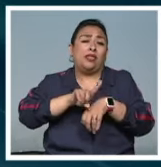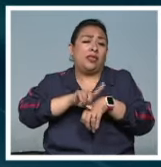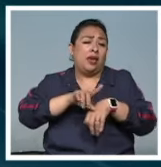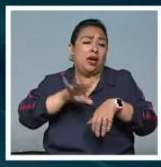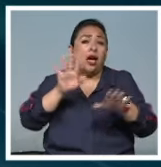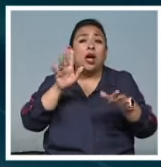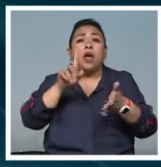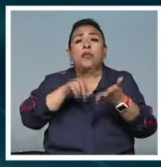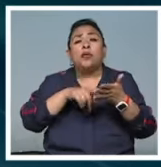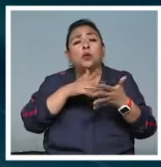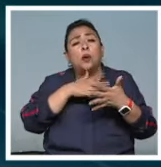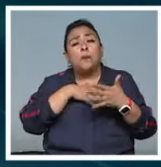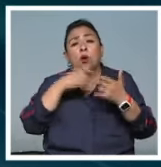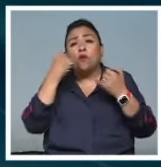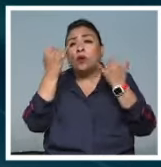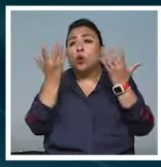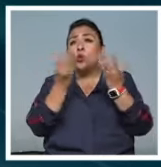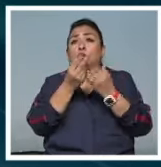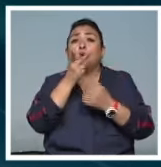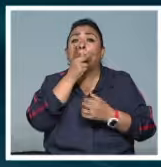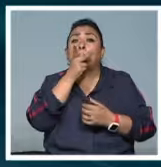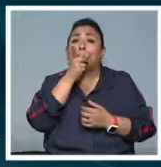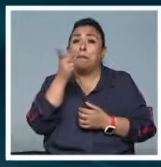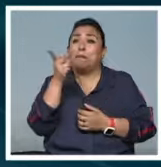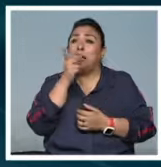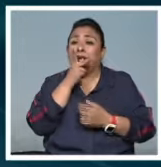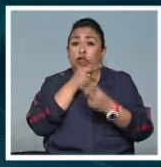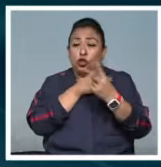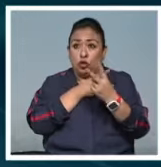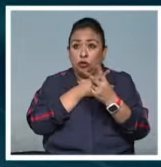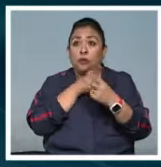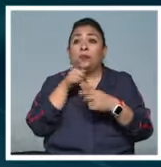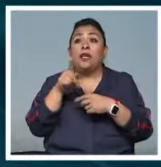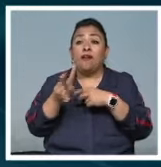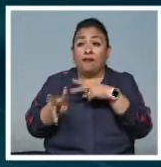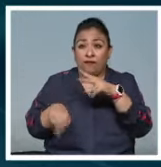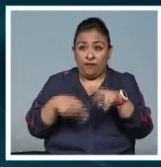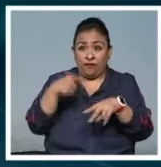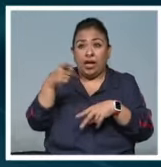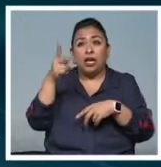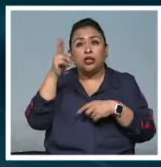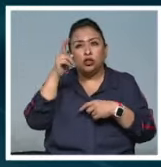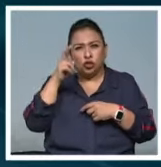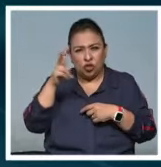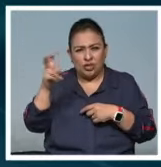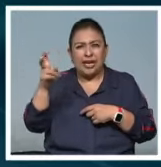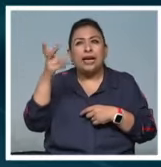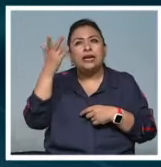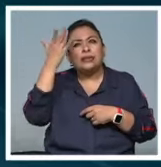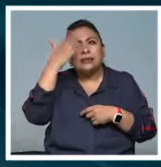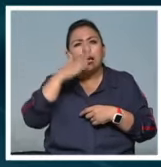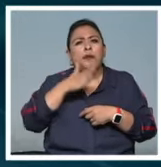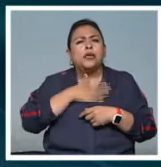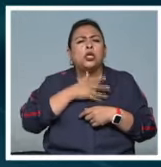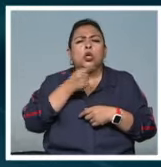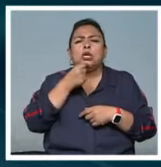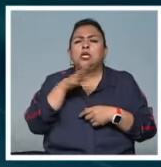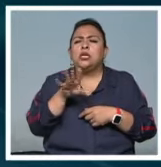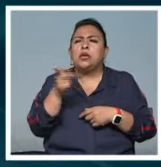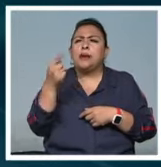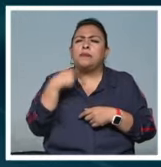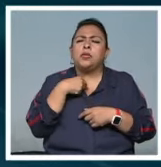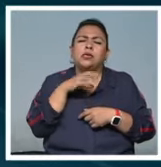de amor y fantasía al lado de sus padres. Ella se va a soñar sabiéndose la niña más querida del